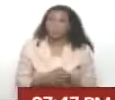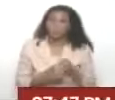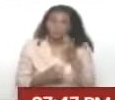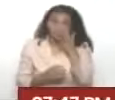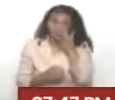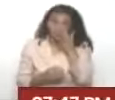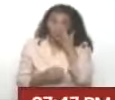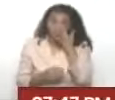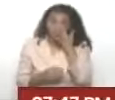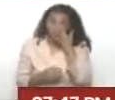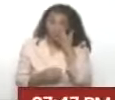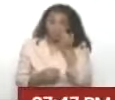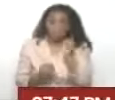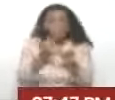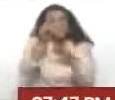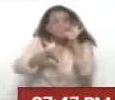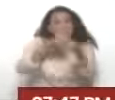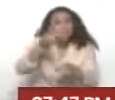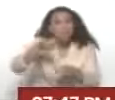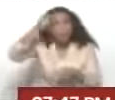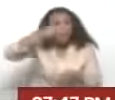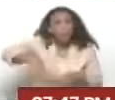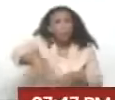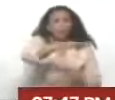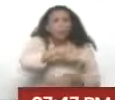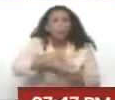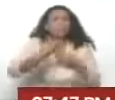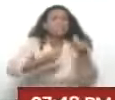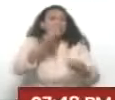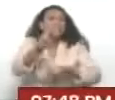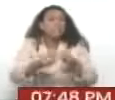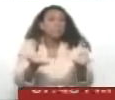¿Qué hicieron ellos con el poder que el pueblo les dio en la Asamblea Nacional?